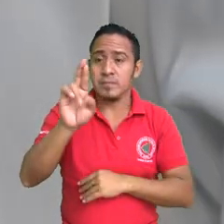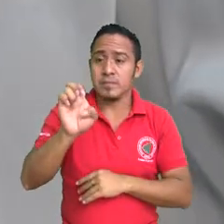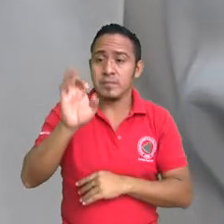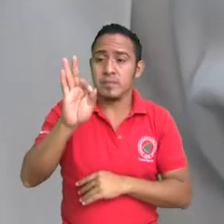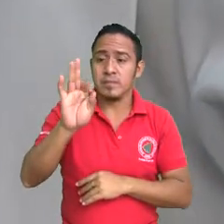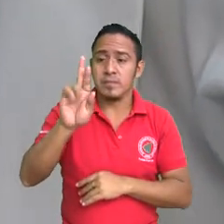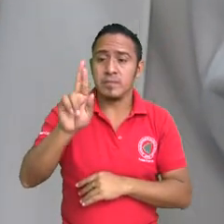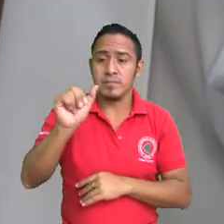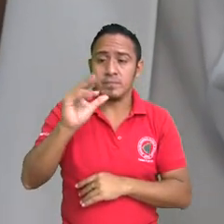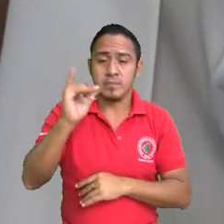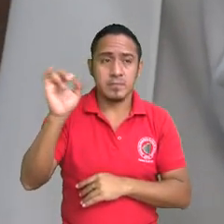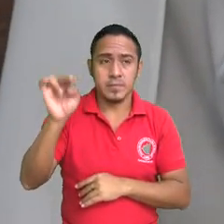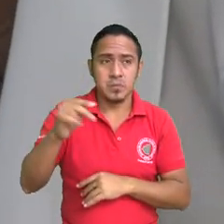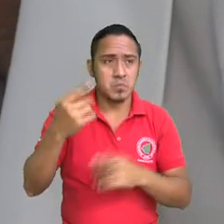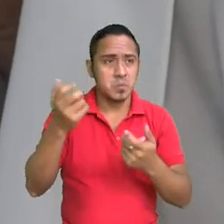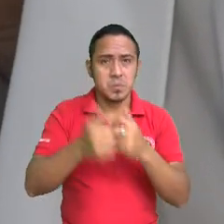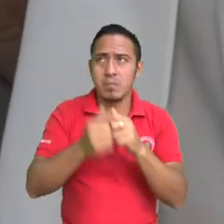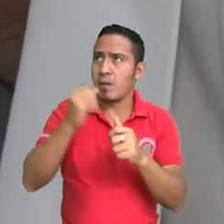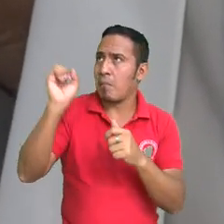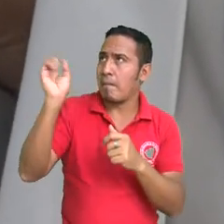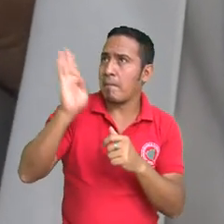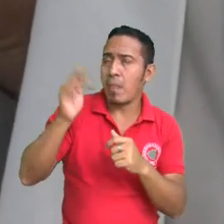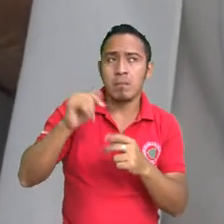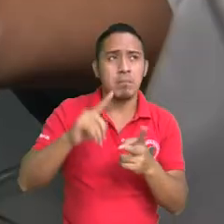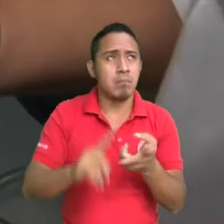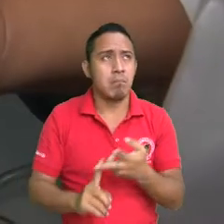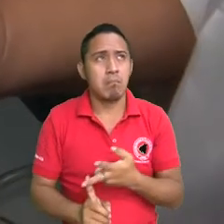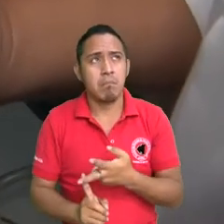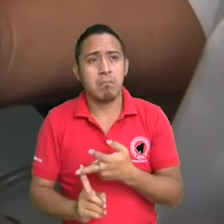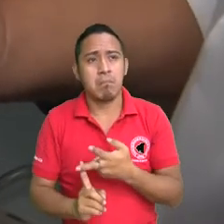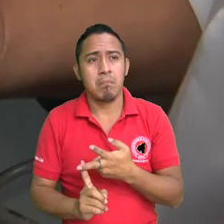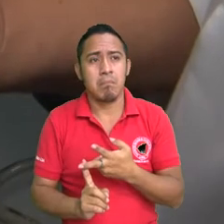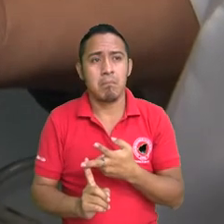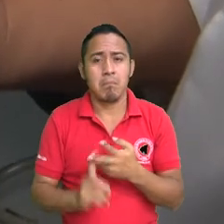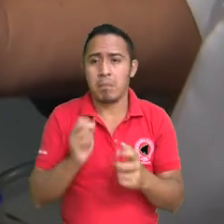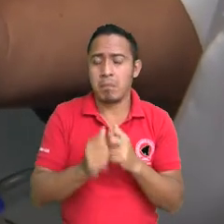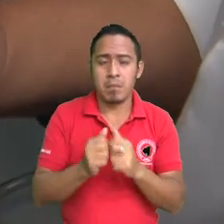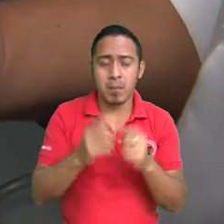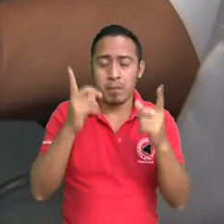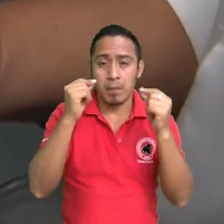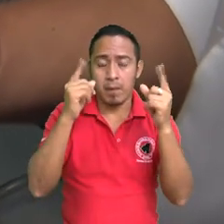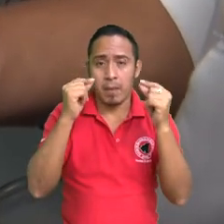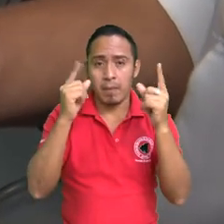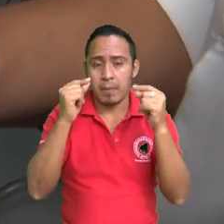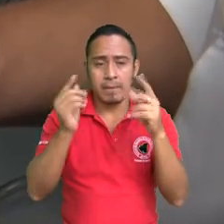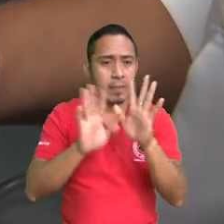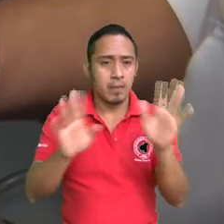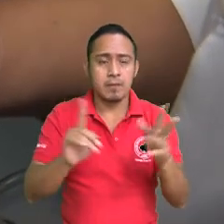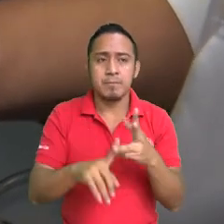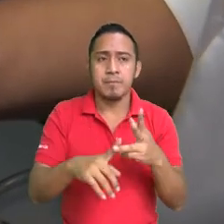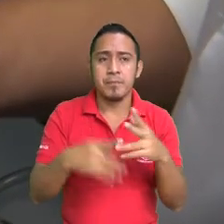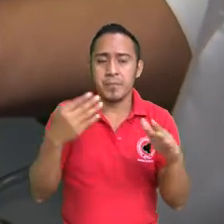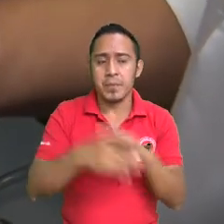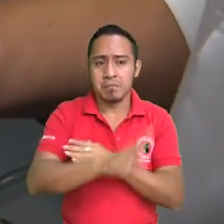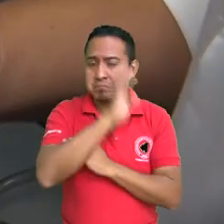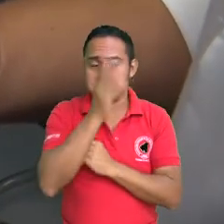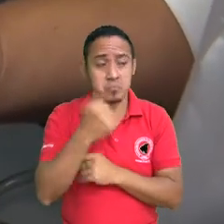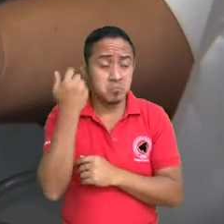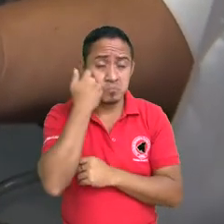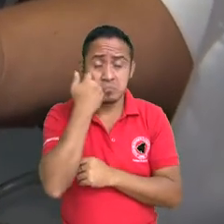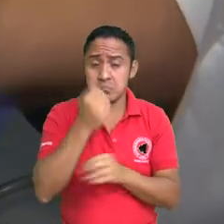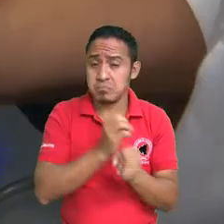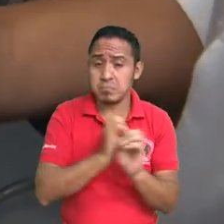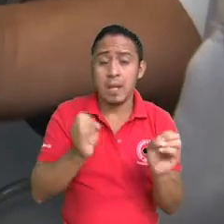Aparentemente está sano, no le estorba la luz blanca, no le estorba, no tiene parpadeo. Nunca ha ido al oftalmólogo porque no se ha